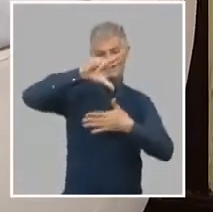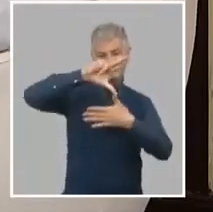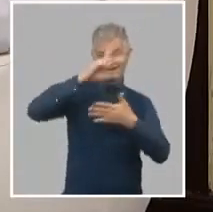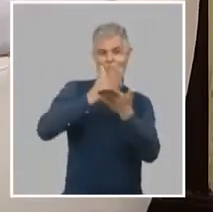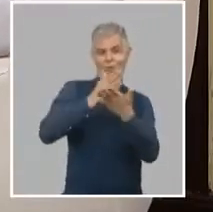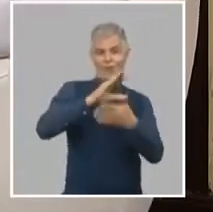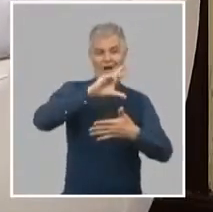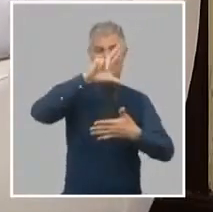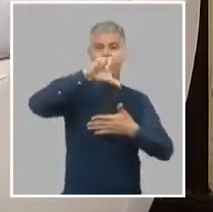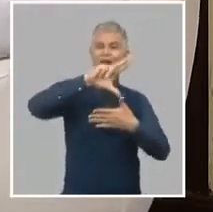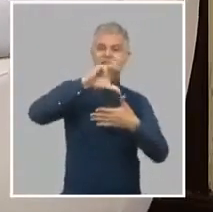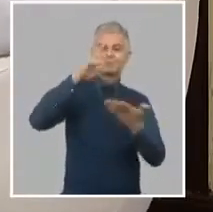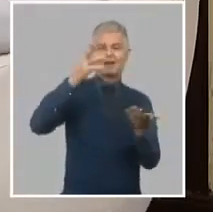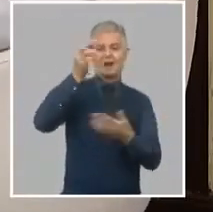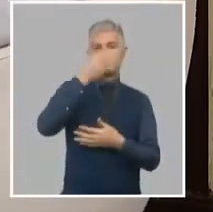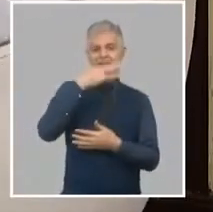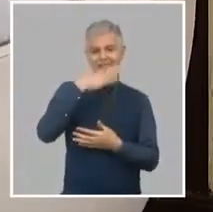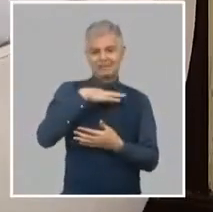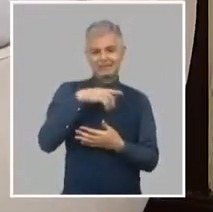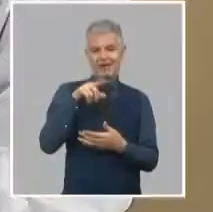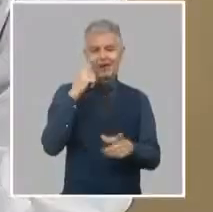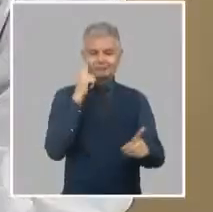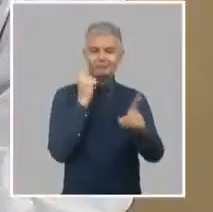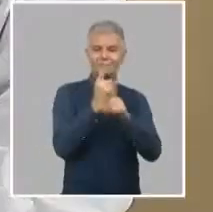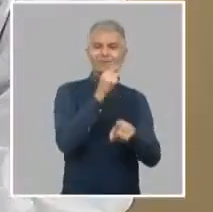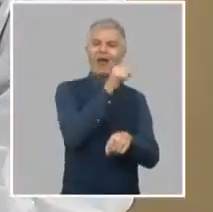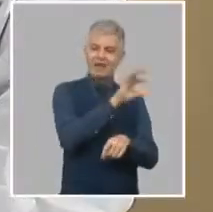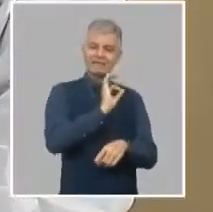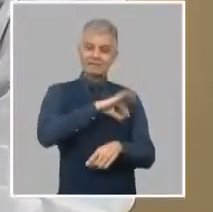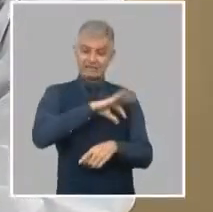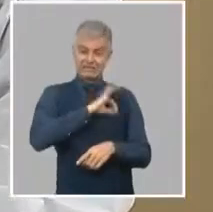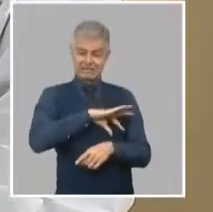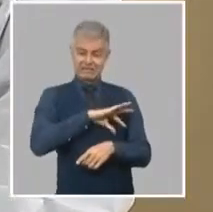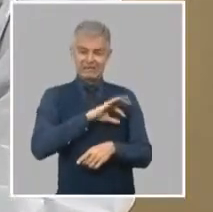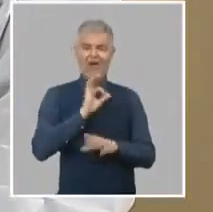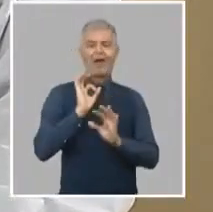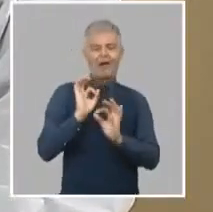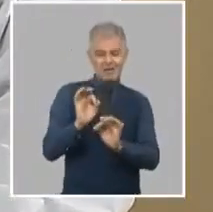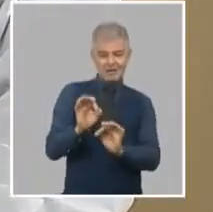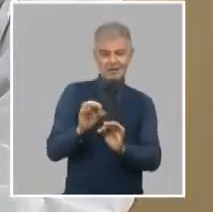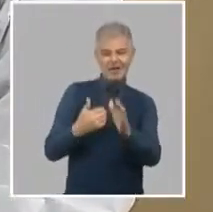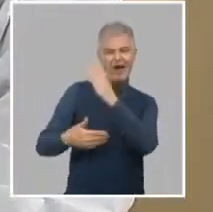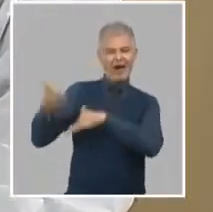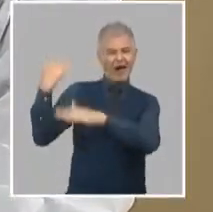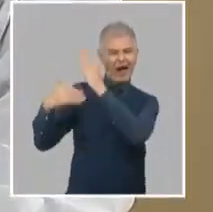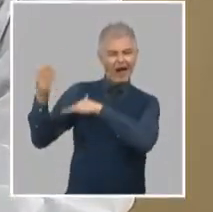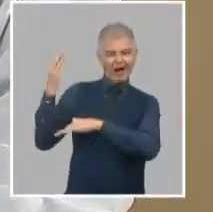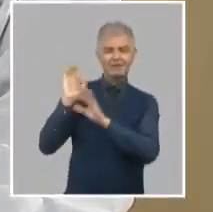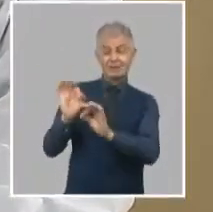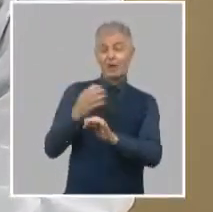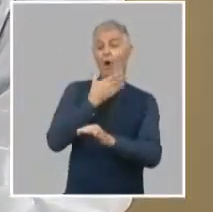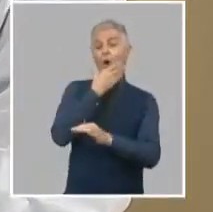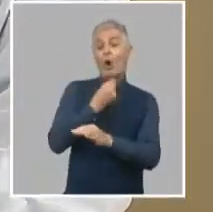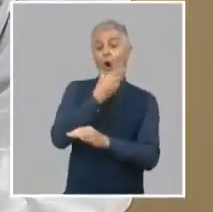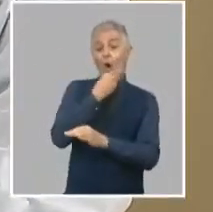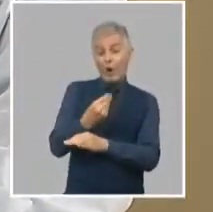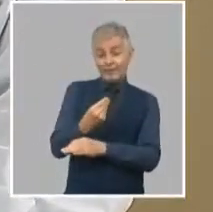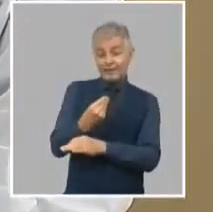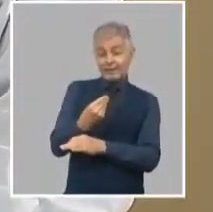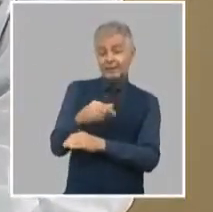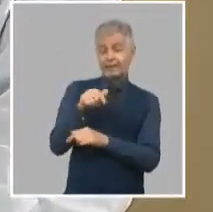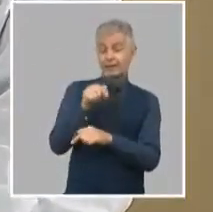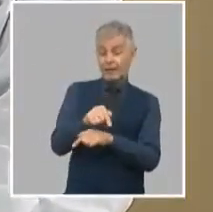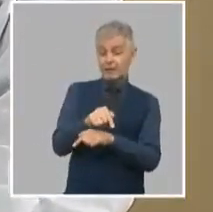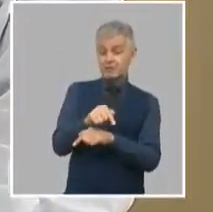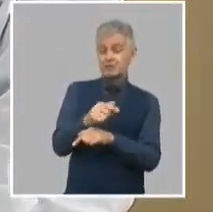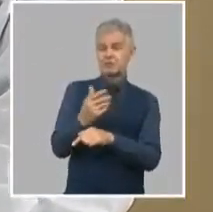magnífica, porque era como cosechar algo que se había sembrado hace ya mucho tiempo atrás. Estos jóvenes, magníficos jóvenes,